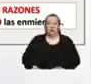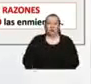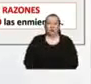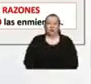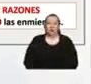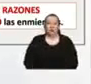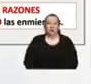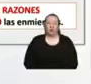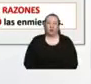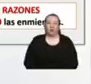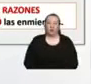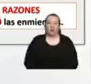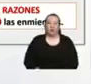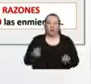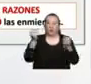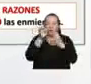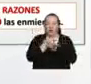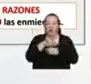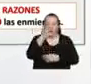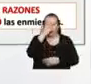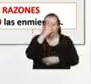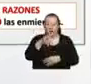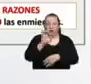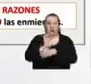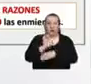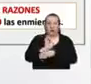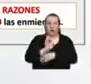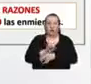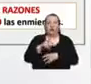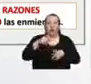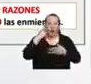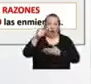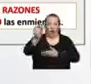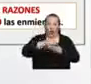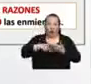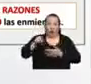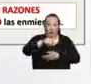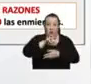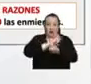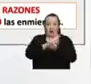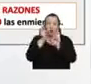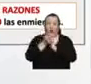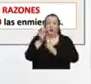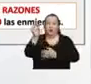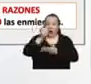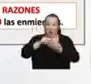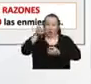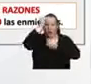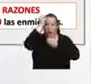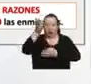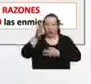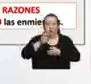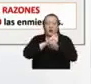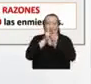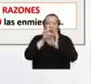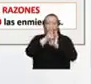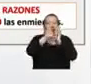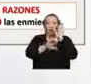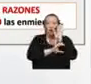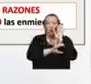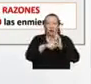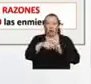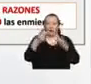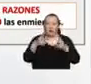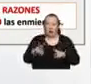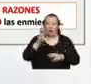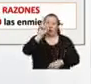cosas aberrante la historia de core para probar esta reforma se requiere informe favorable de la corte constitucional eso lo dio en el